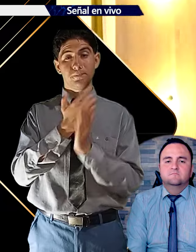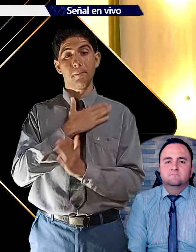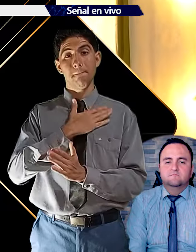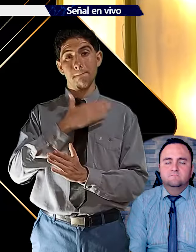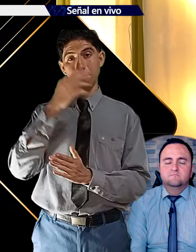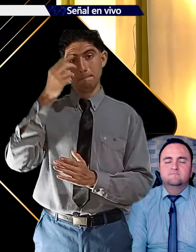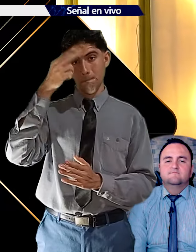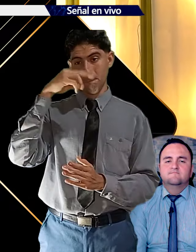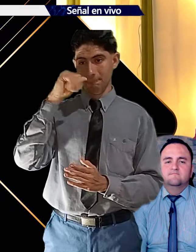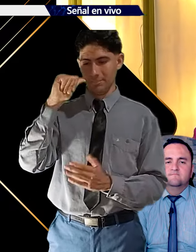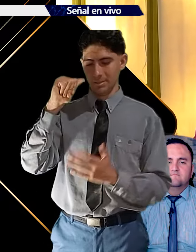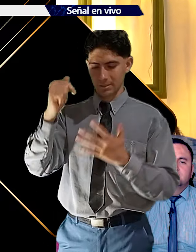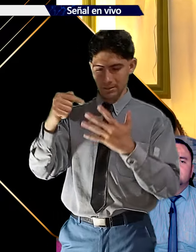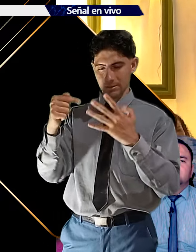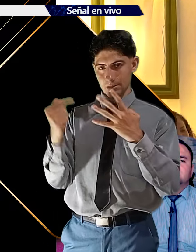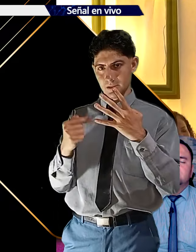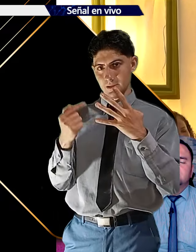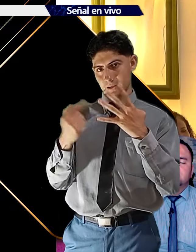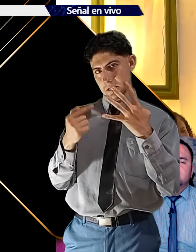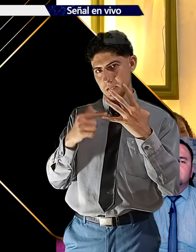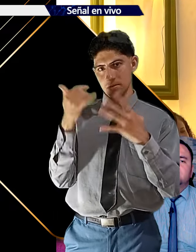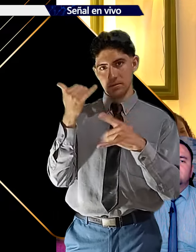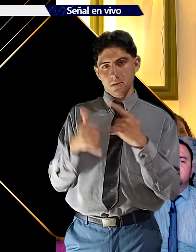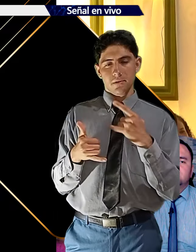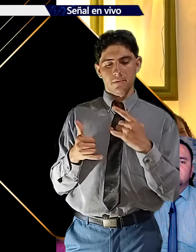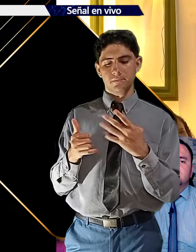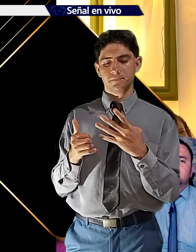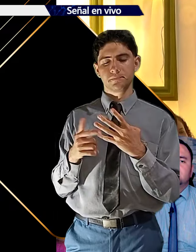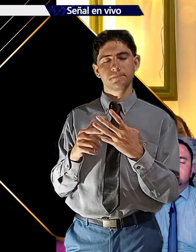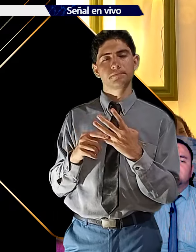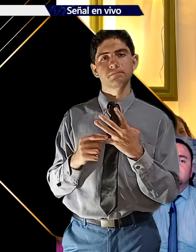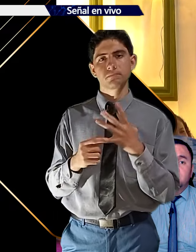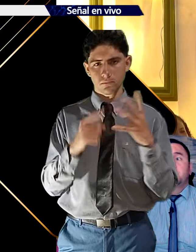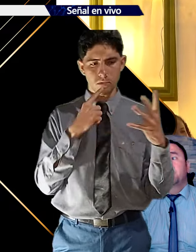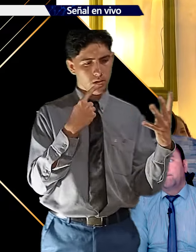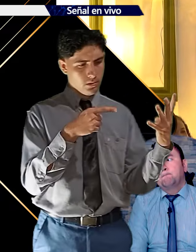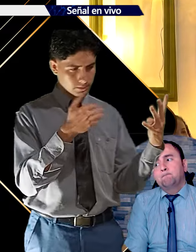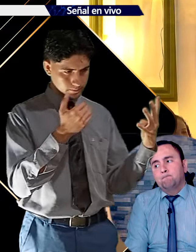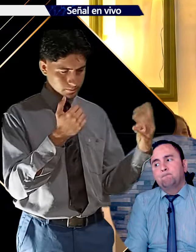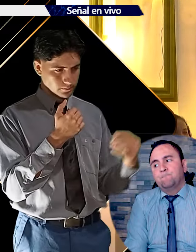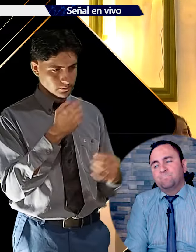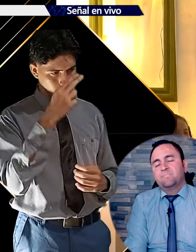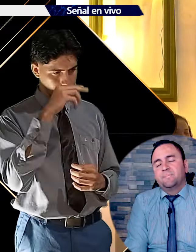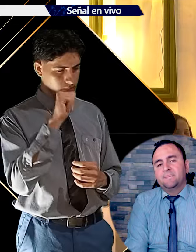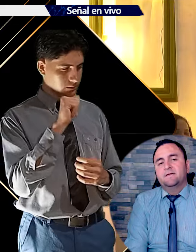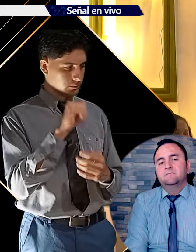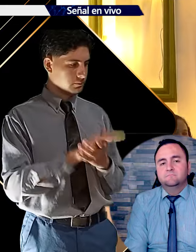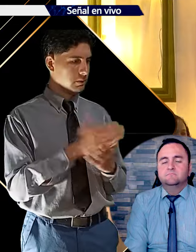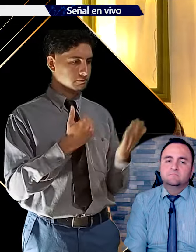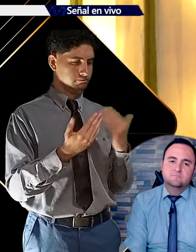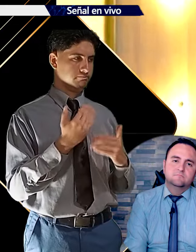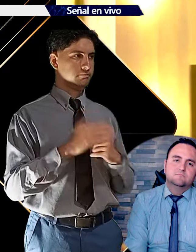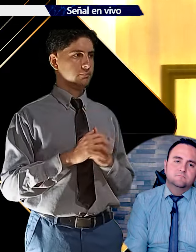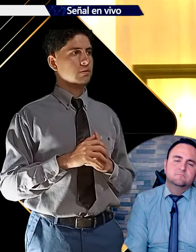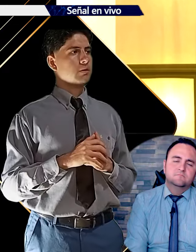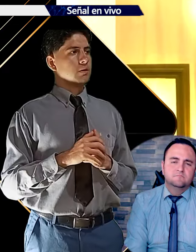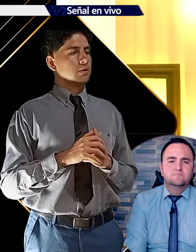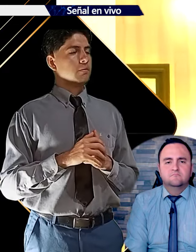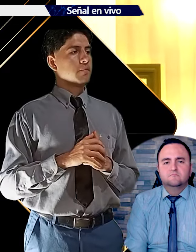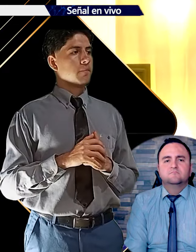Cuando yo tenía mi última hija adolescente, ya había tenido experiencias de la crianza de los 3 mayores. Y un día le dije: ¿sabes qué,